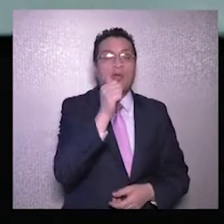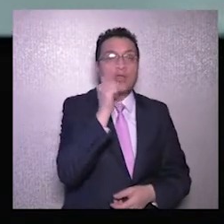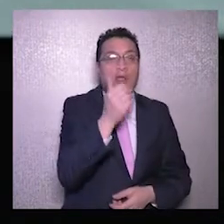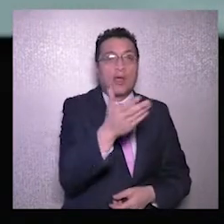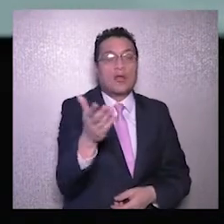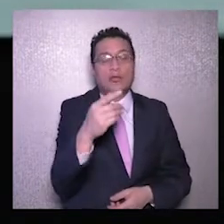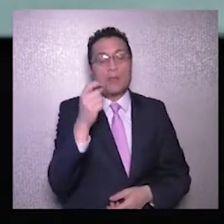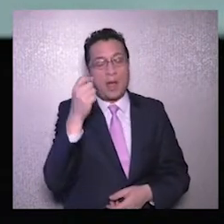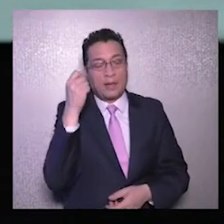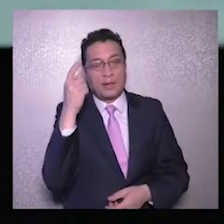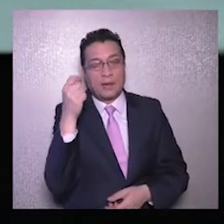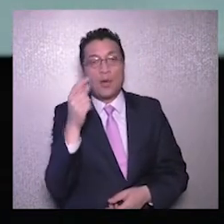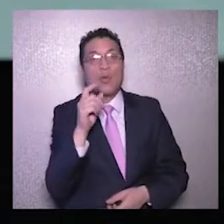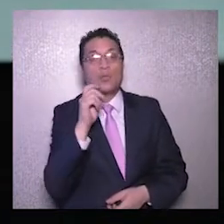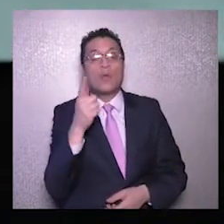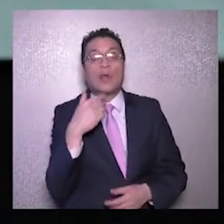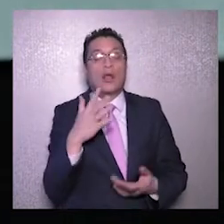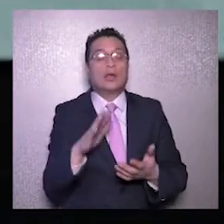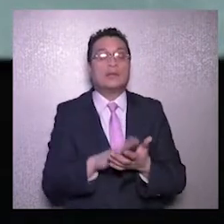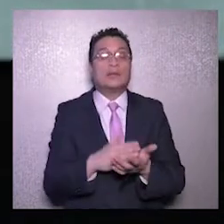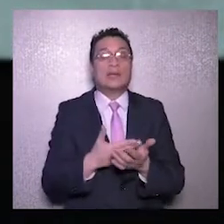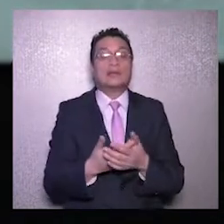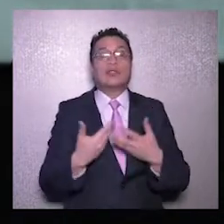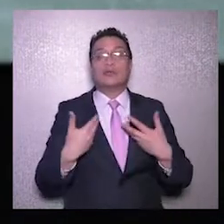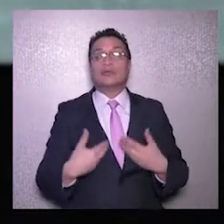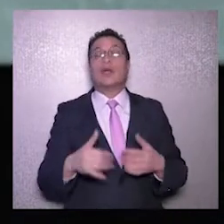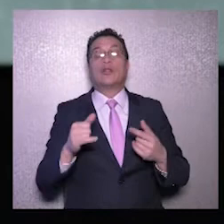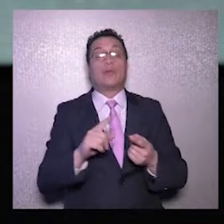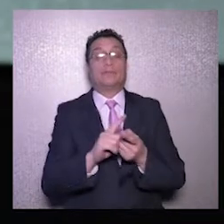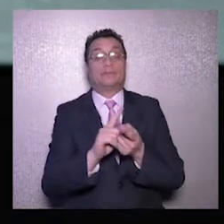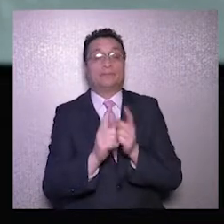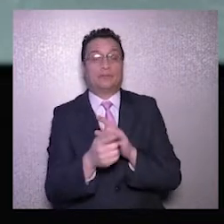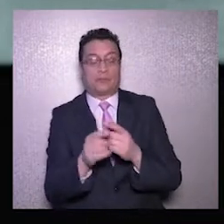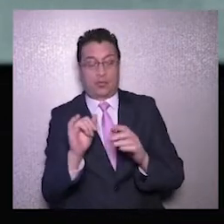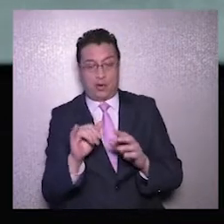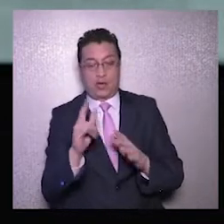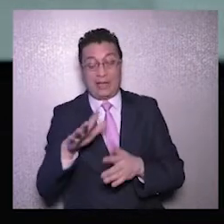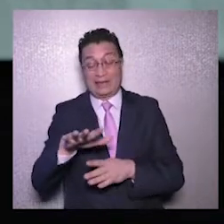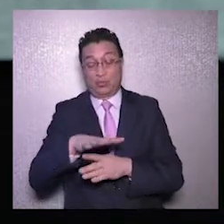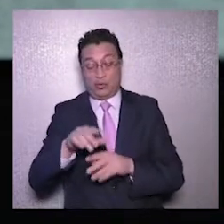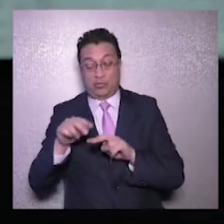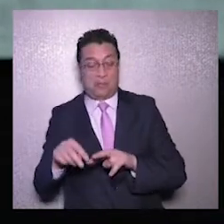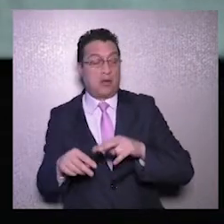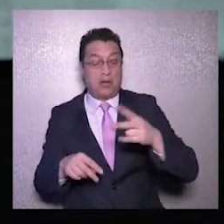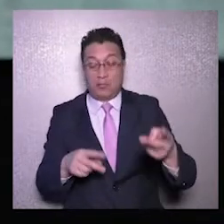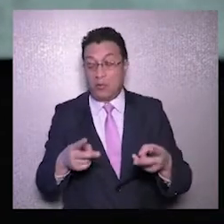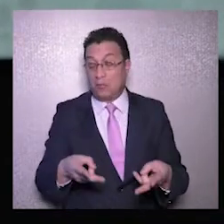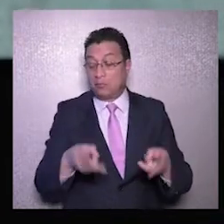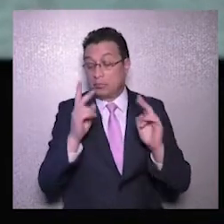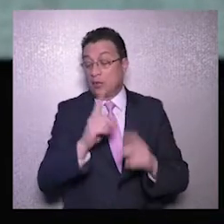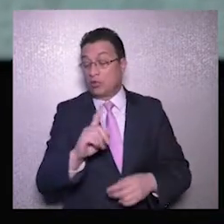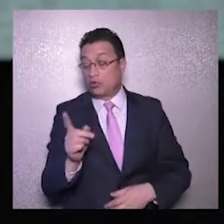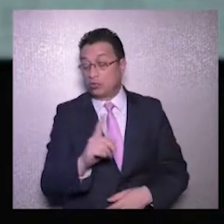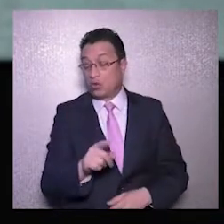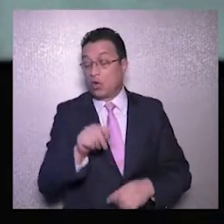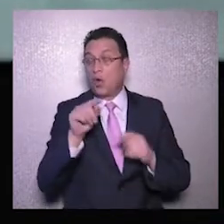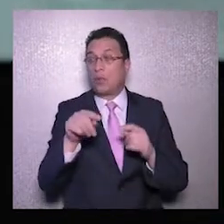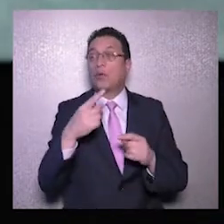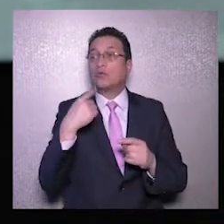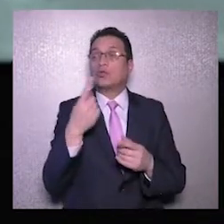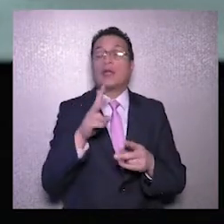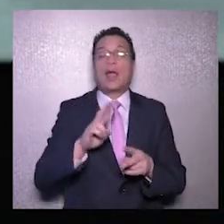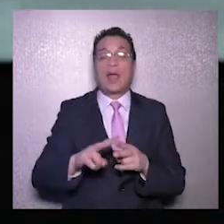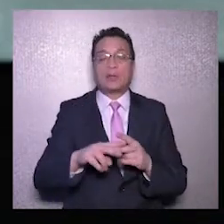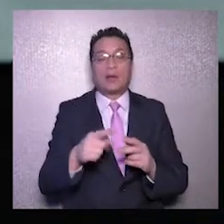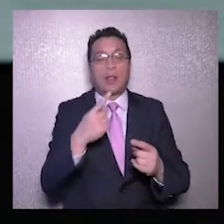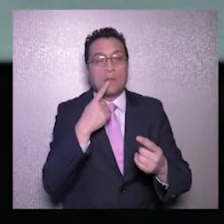que entendamos cuáles son los impactos sanitarios de eso, y no que extrapolemos lo que estamos viendo ahí, extrapolar lo que hacemos nosotros en